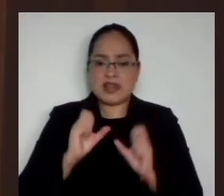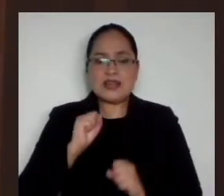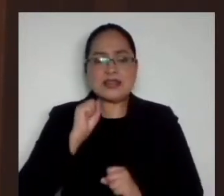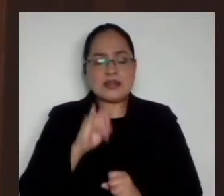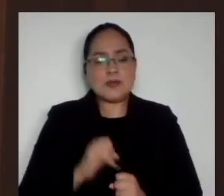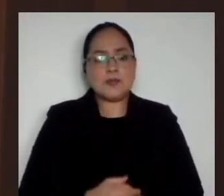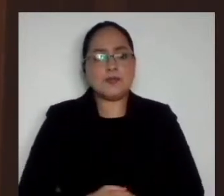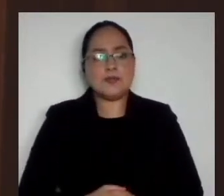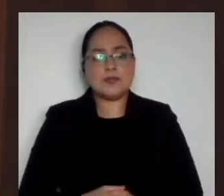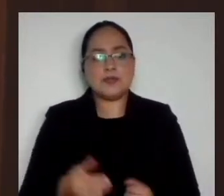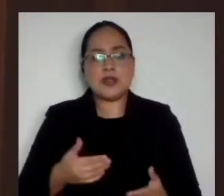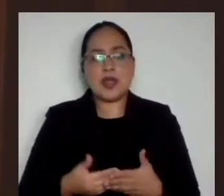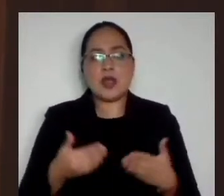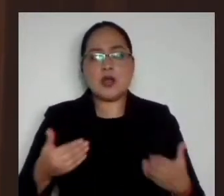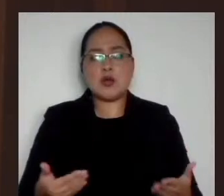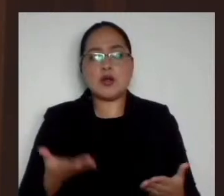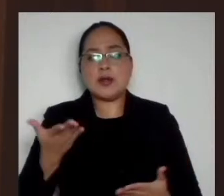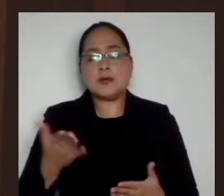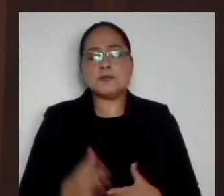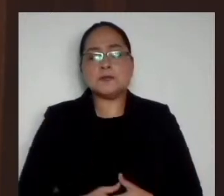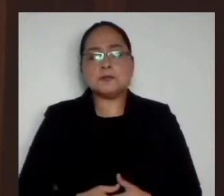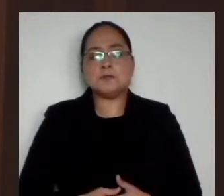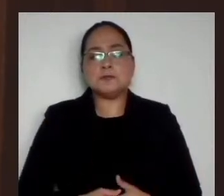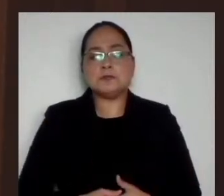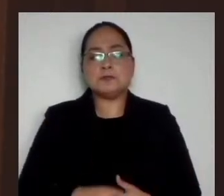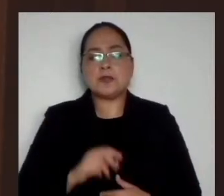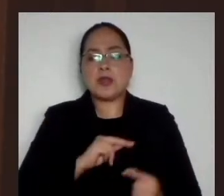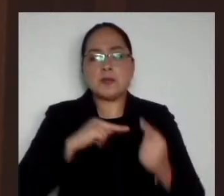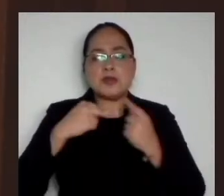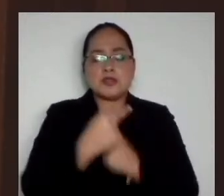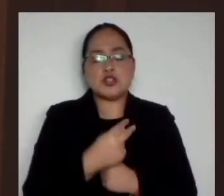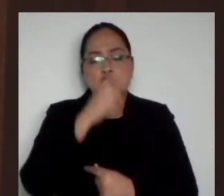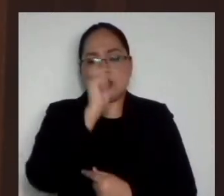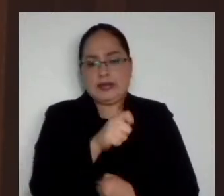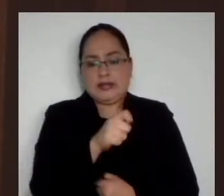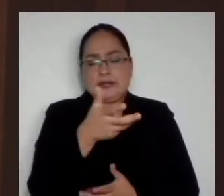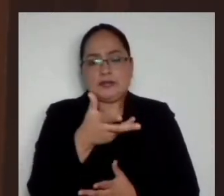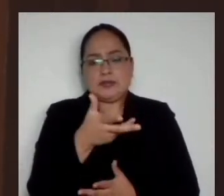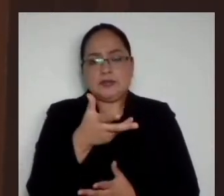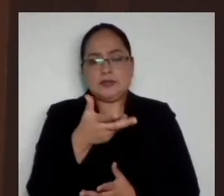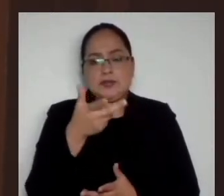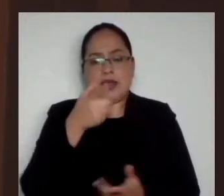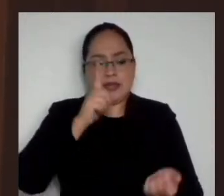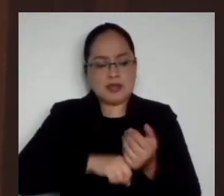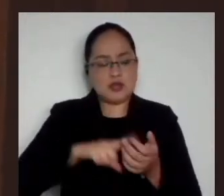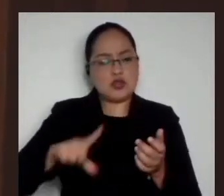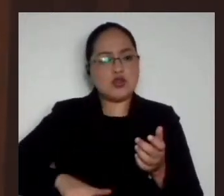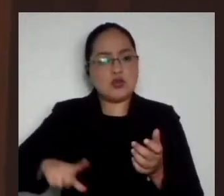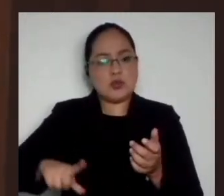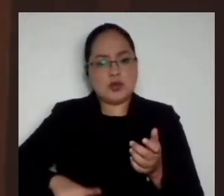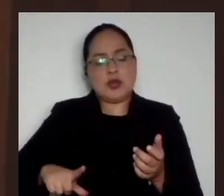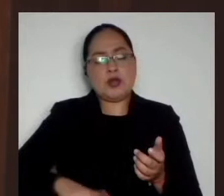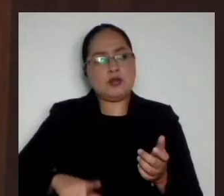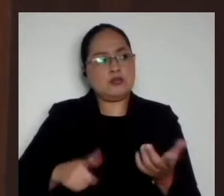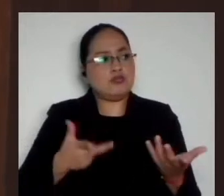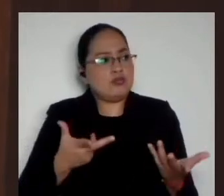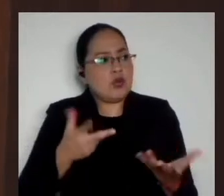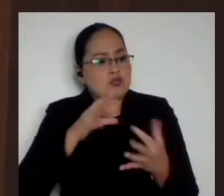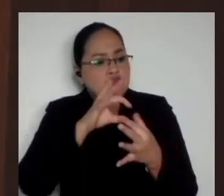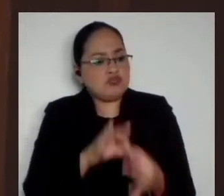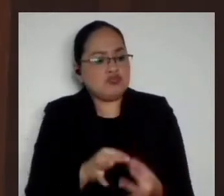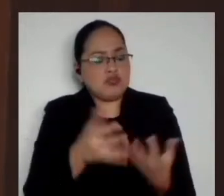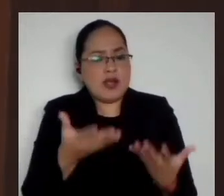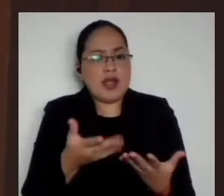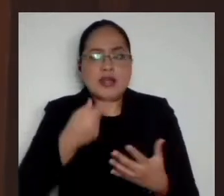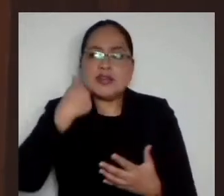ver con una visión, valga la redundancia, de Estado. Si queremos ayudar a construir